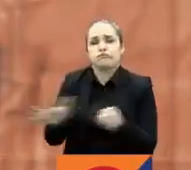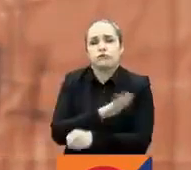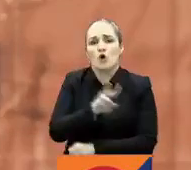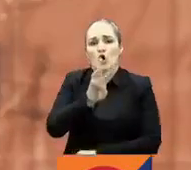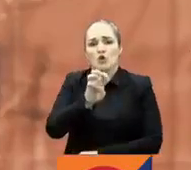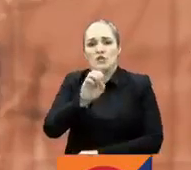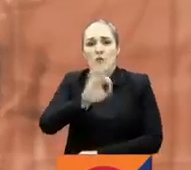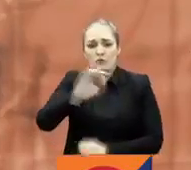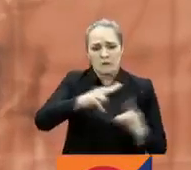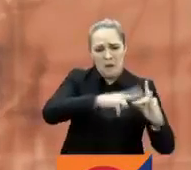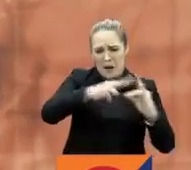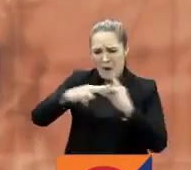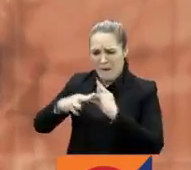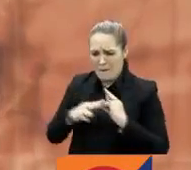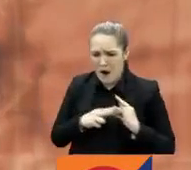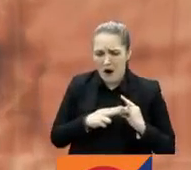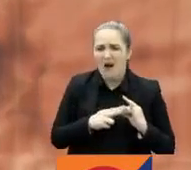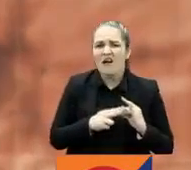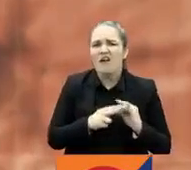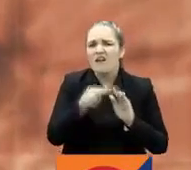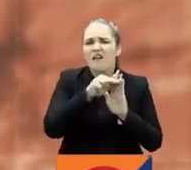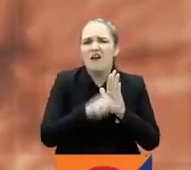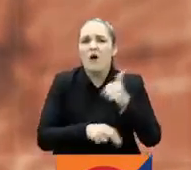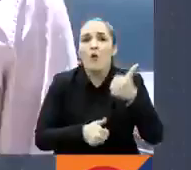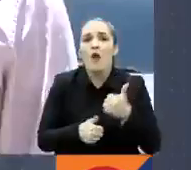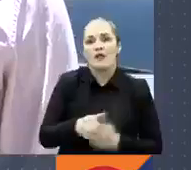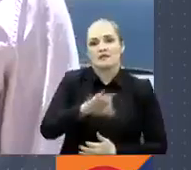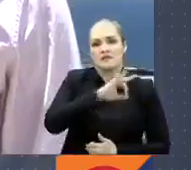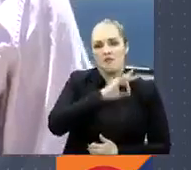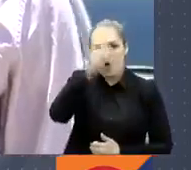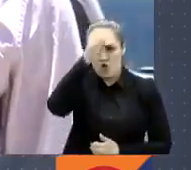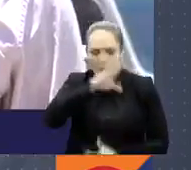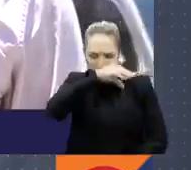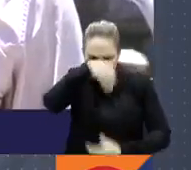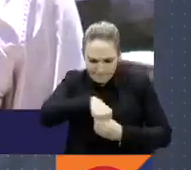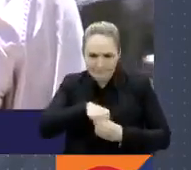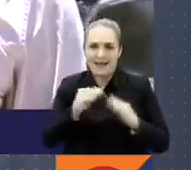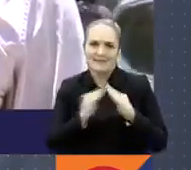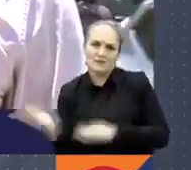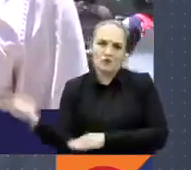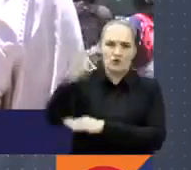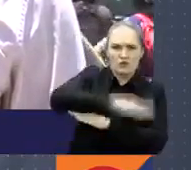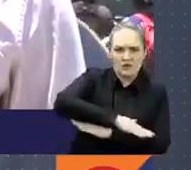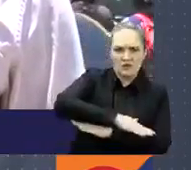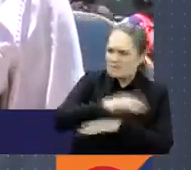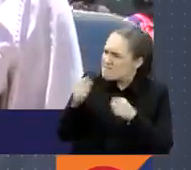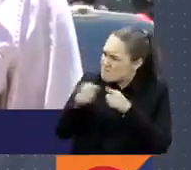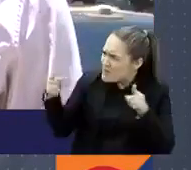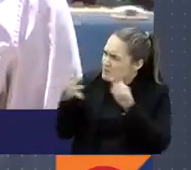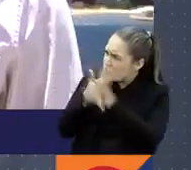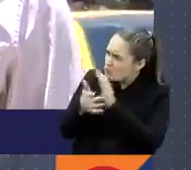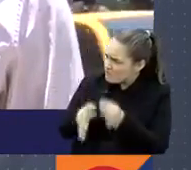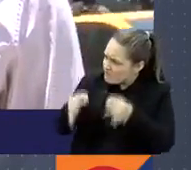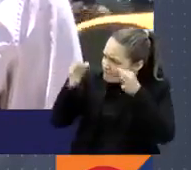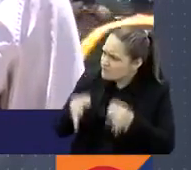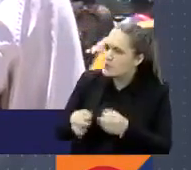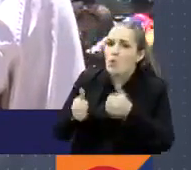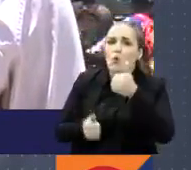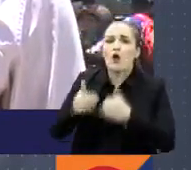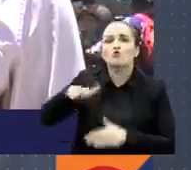restricciones estará el toque de queda durante los fines de semana. Jeyba, muy buenas tardes. ¿Cuáles son las medidas que empiezan a regir en la capital de